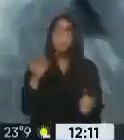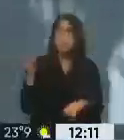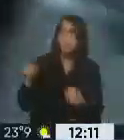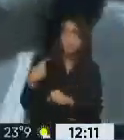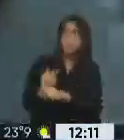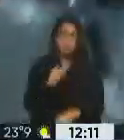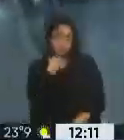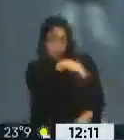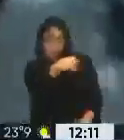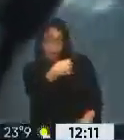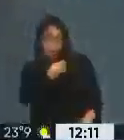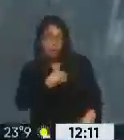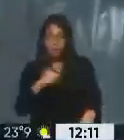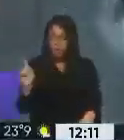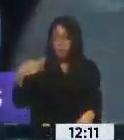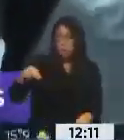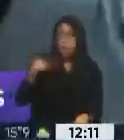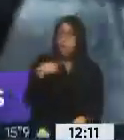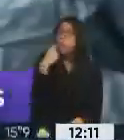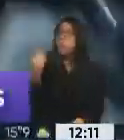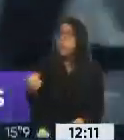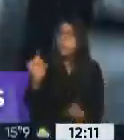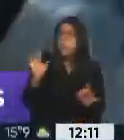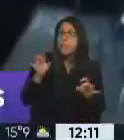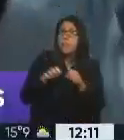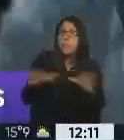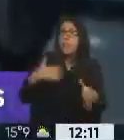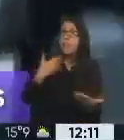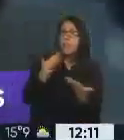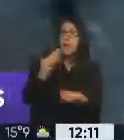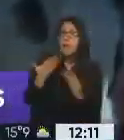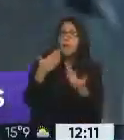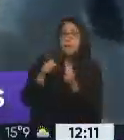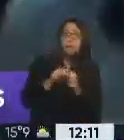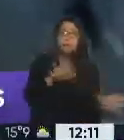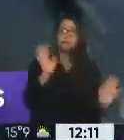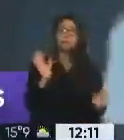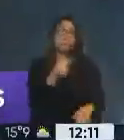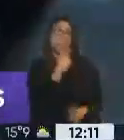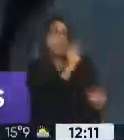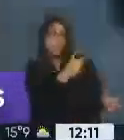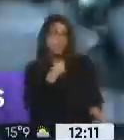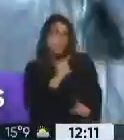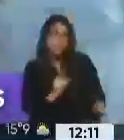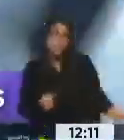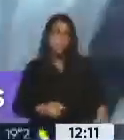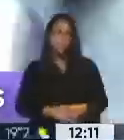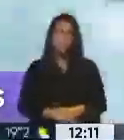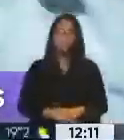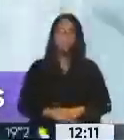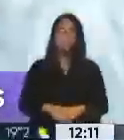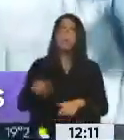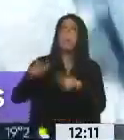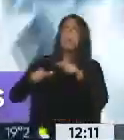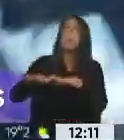¿Estoy obligada? Nadie te está obligando, te estamos preguntando, somos un medio, tenemos que transmitir. Te estoy diciendo que no quiero. ¿Cómo te ha recibido la